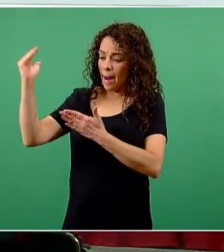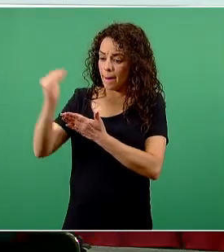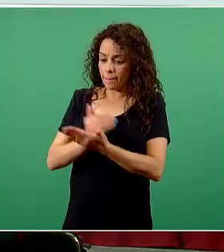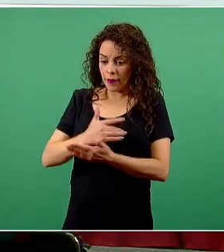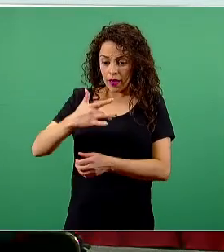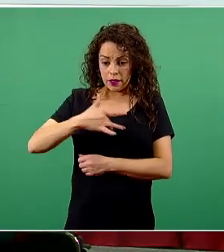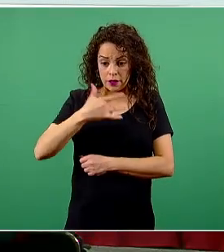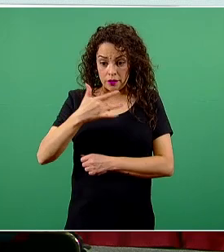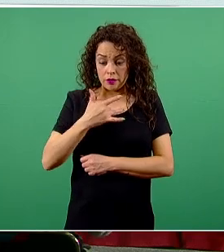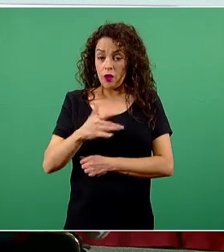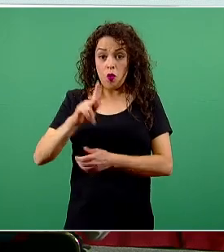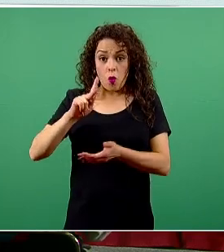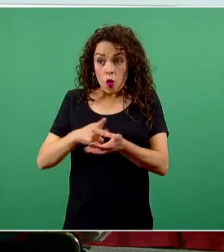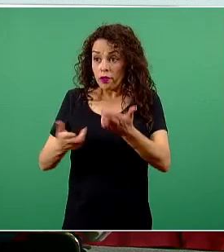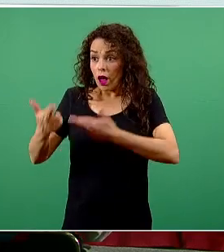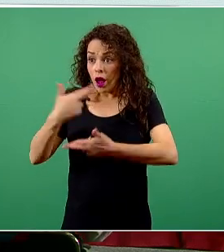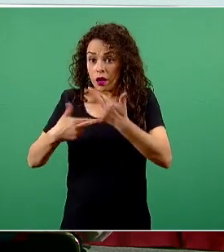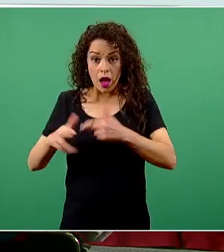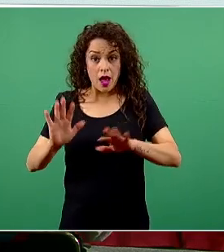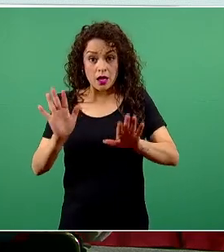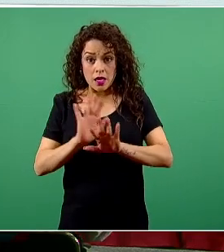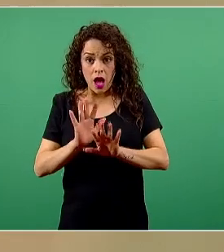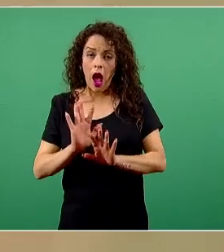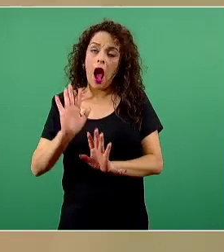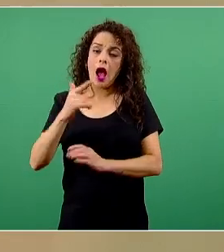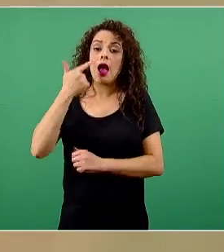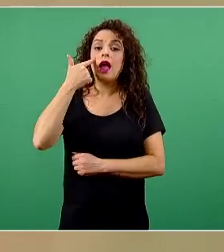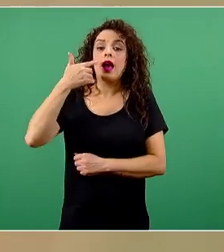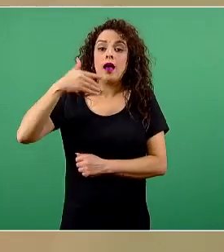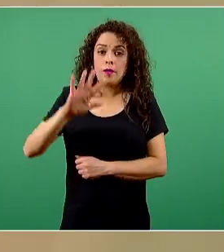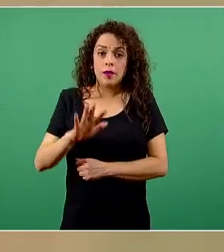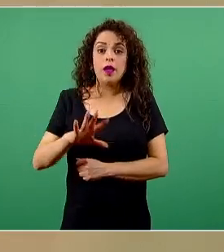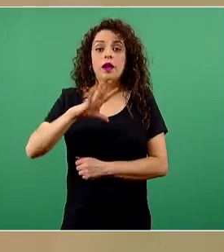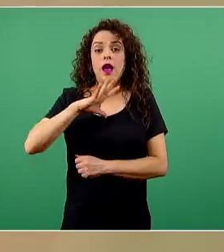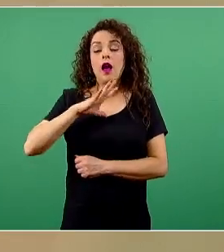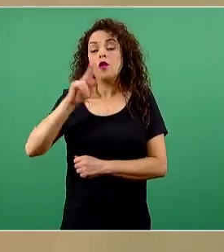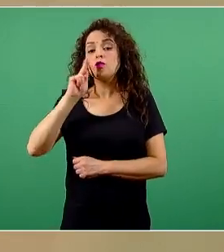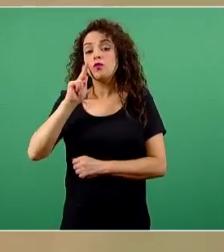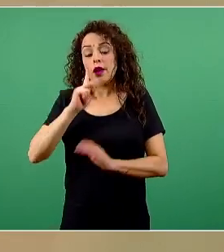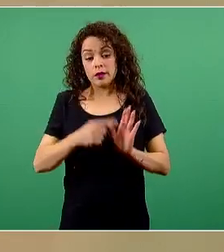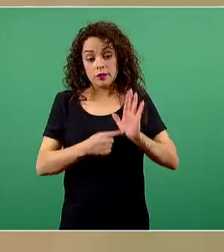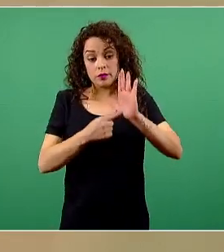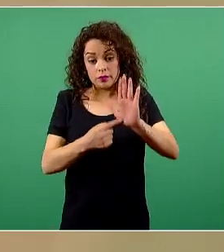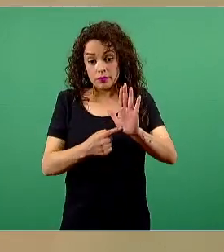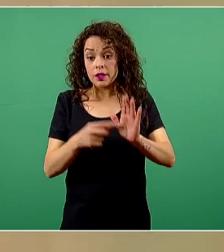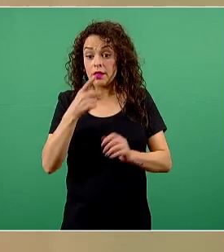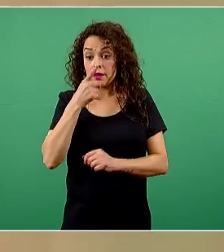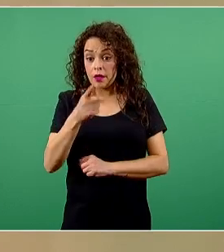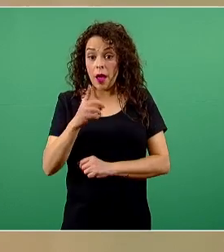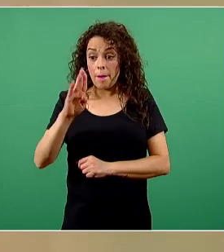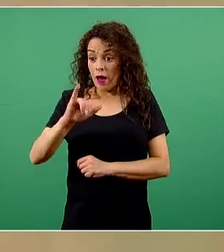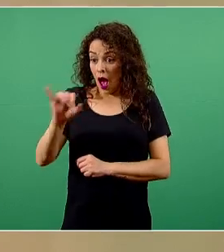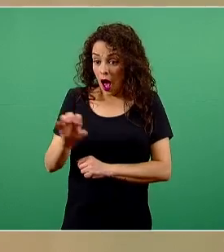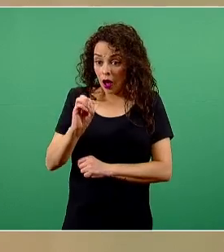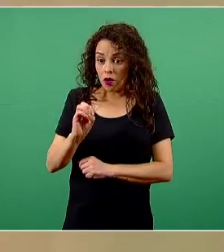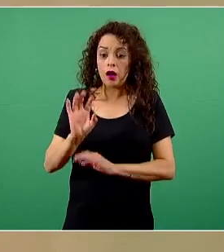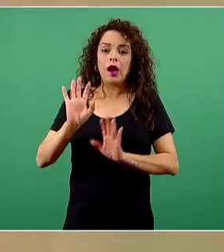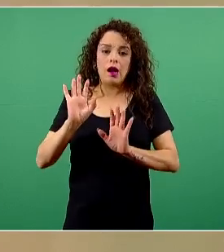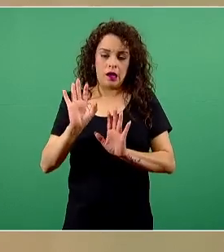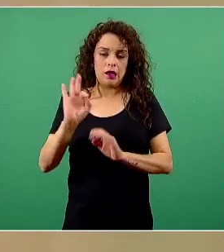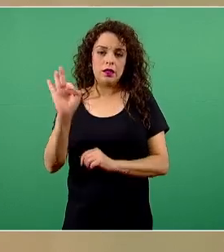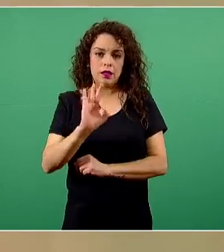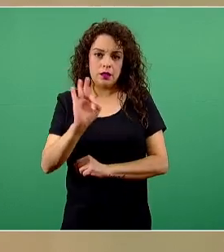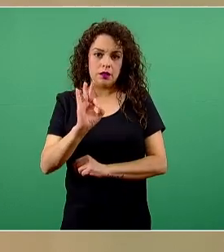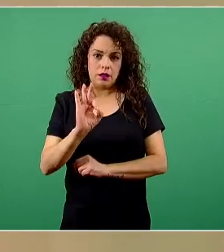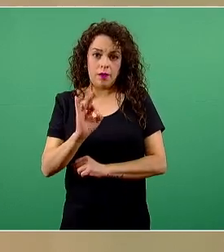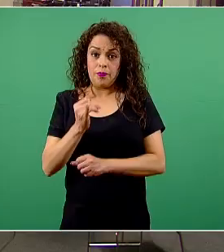muy posiblemente estos resultados muestren que haya una probabilidad baja. No es que sea imposible, pero una probabilidad